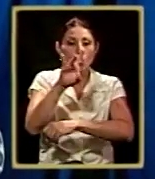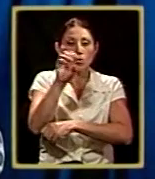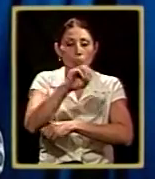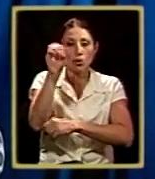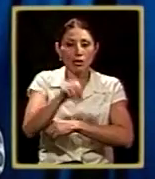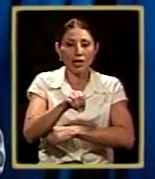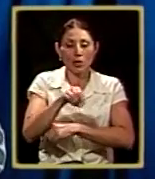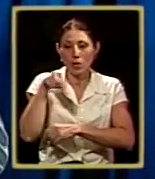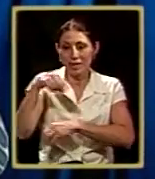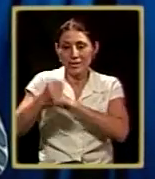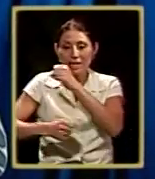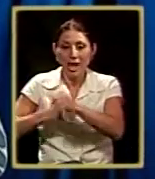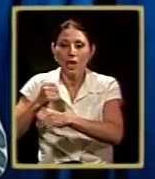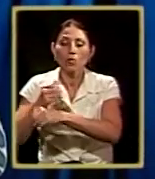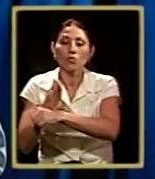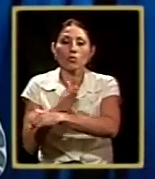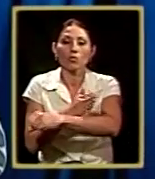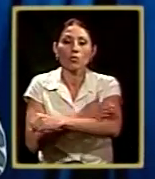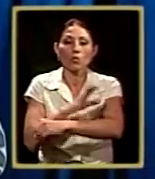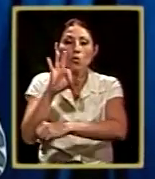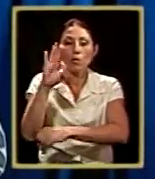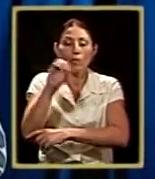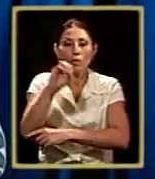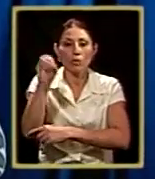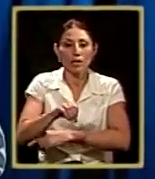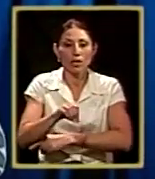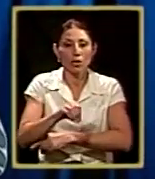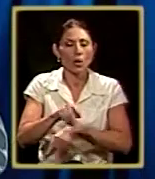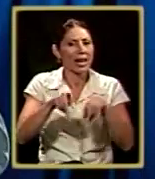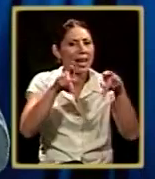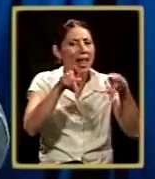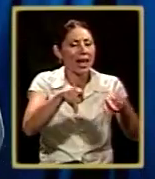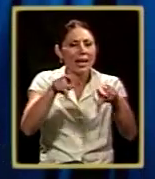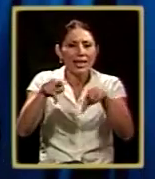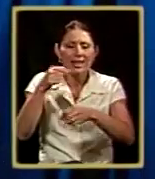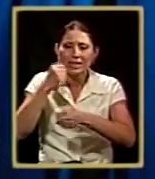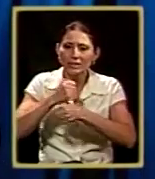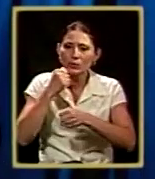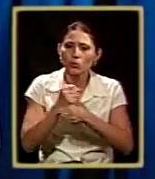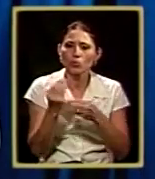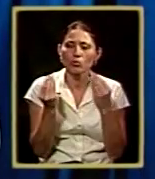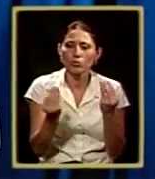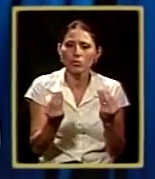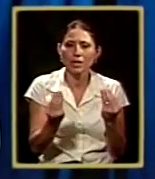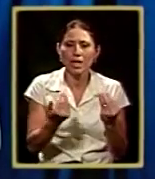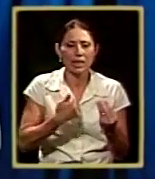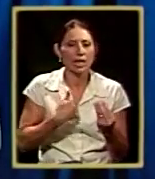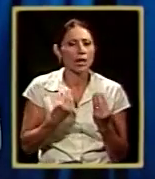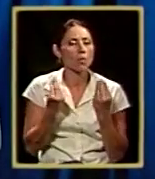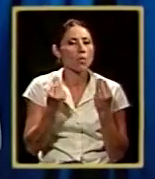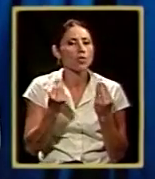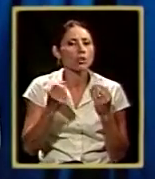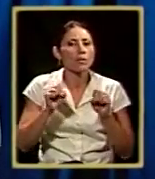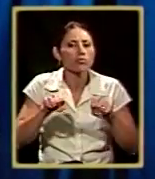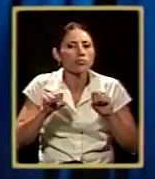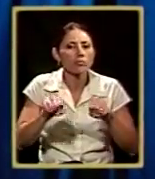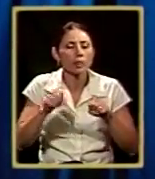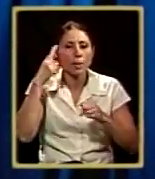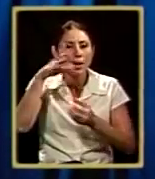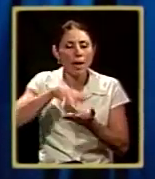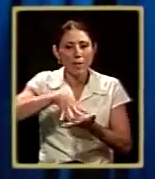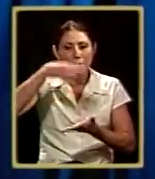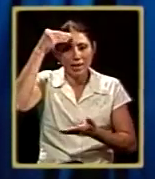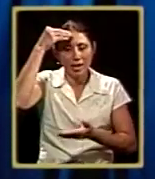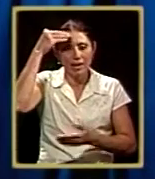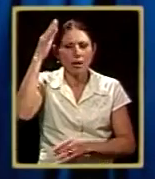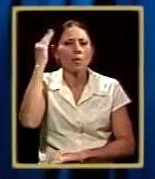9%. Y la gente trabaja enormemente, es gente que tiene una gran capacidad para aprender. ¿Y por qué tienen